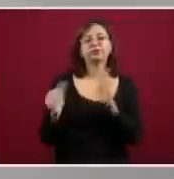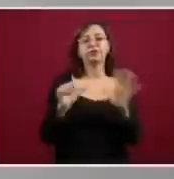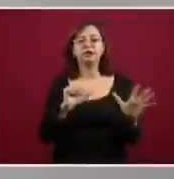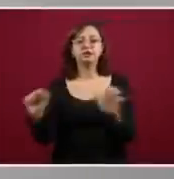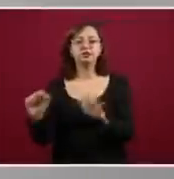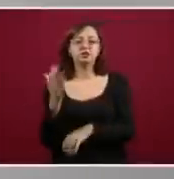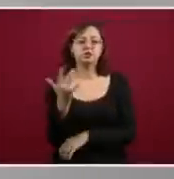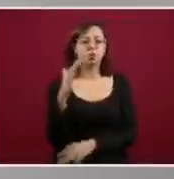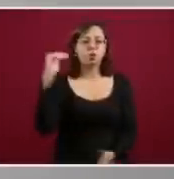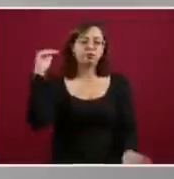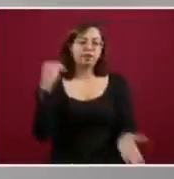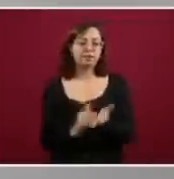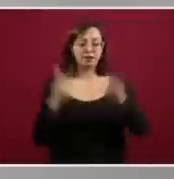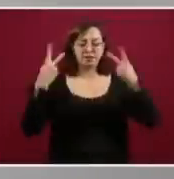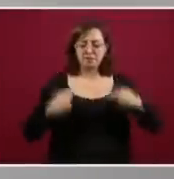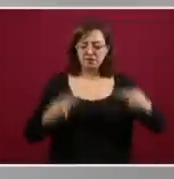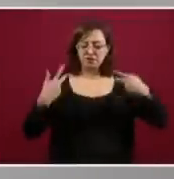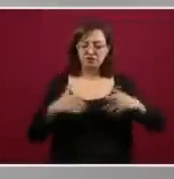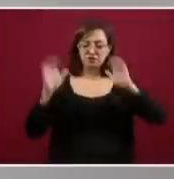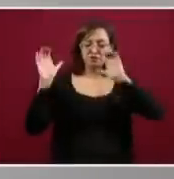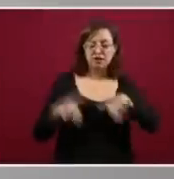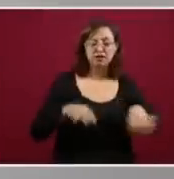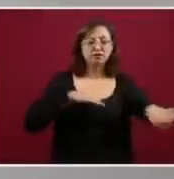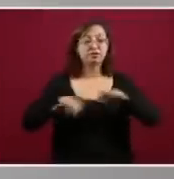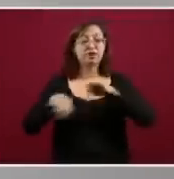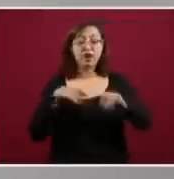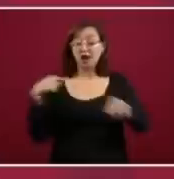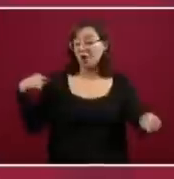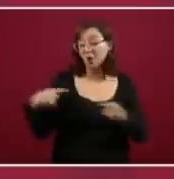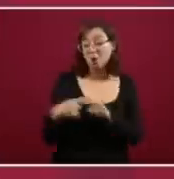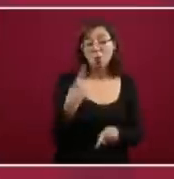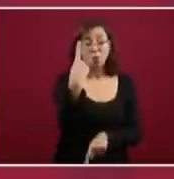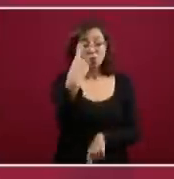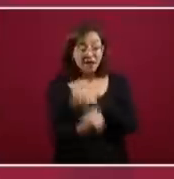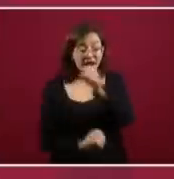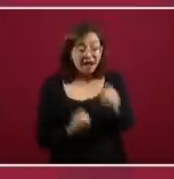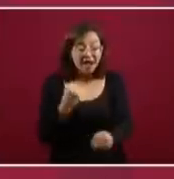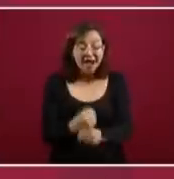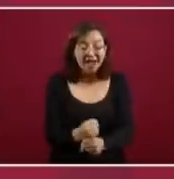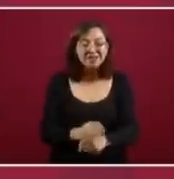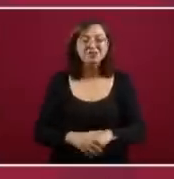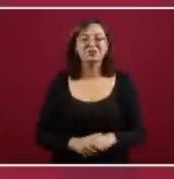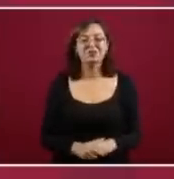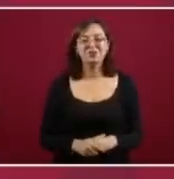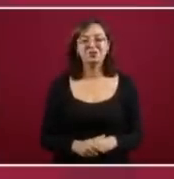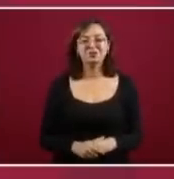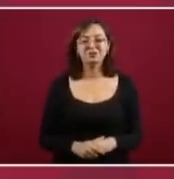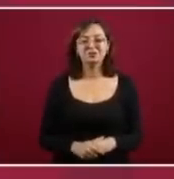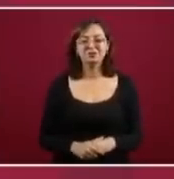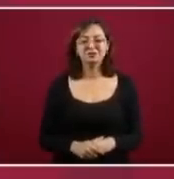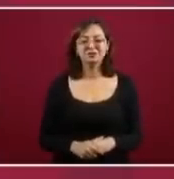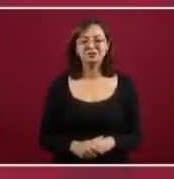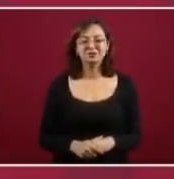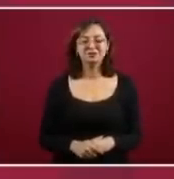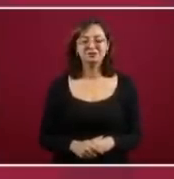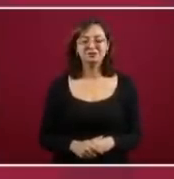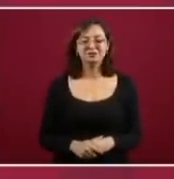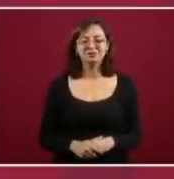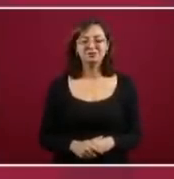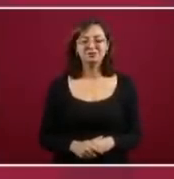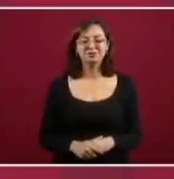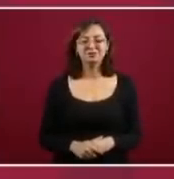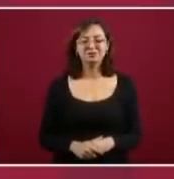empleos generados este año sin tomar en cuenta lo